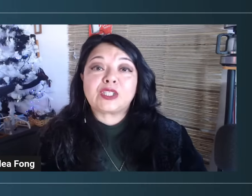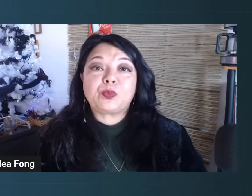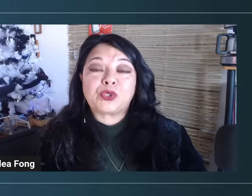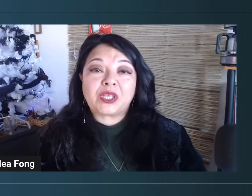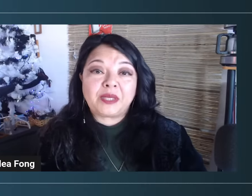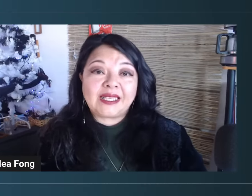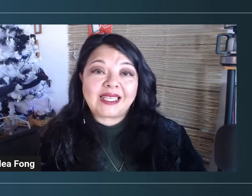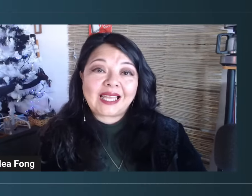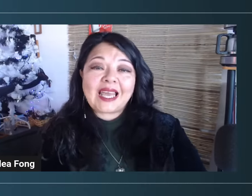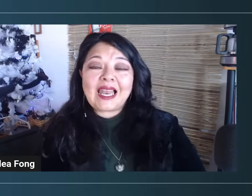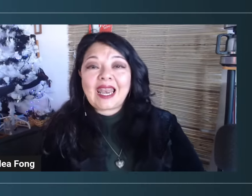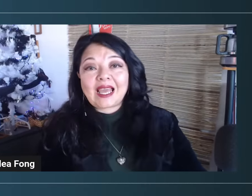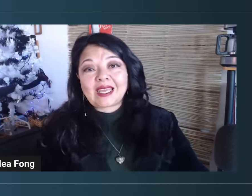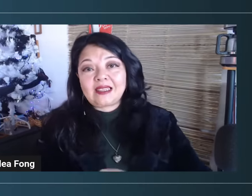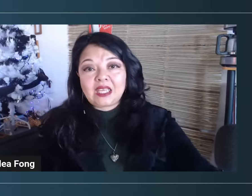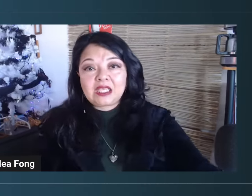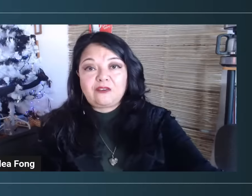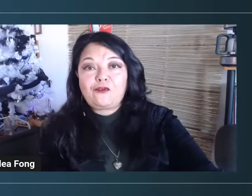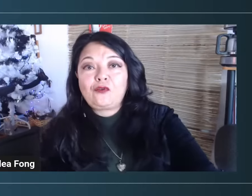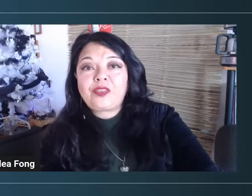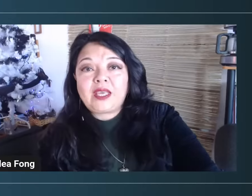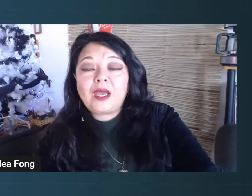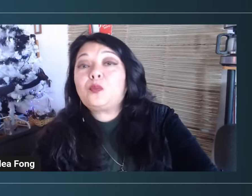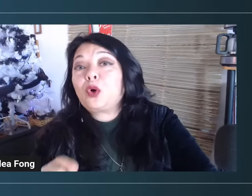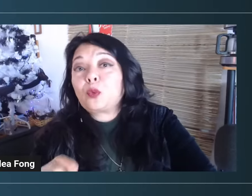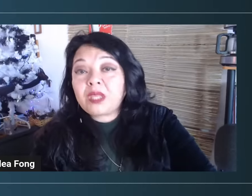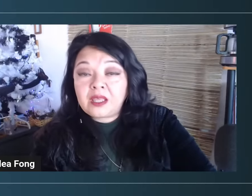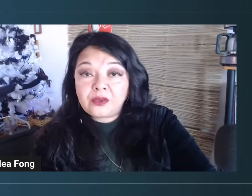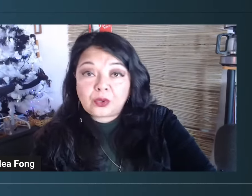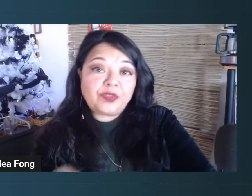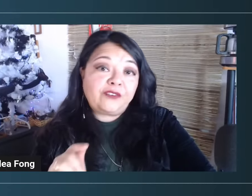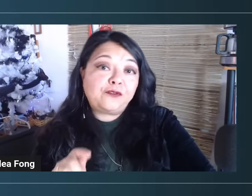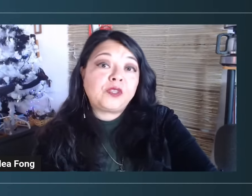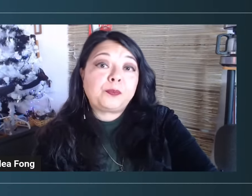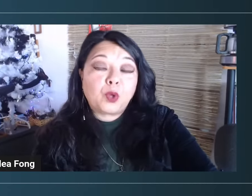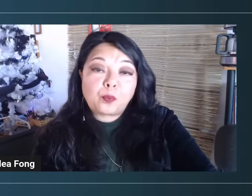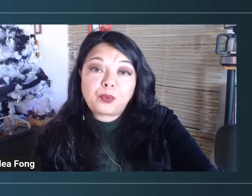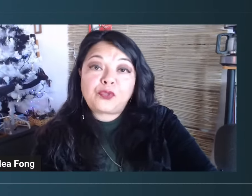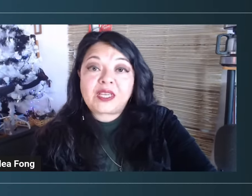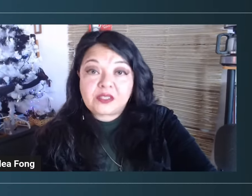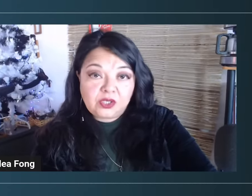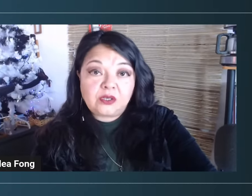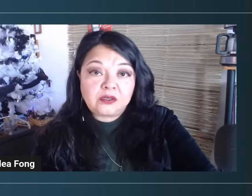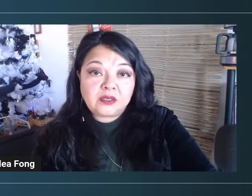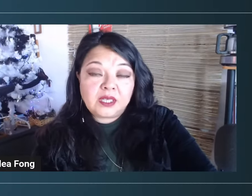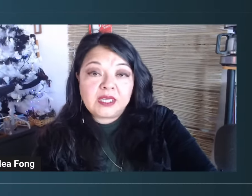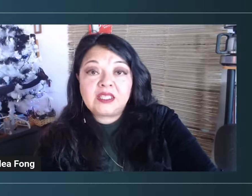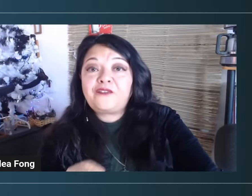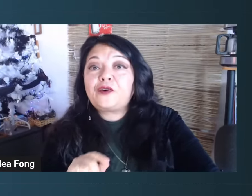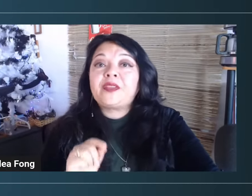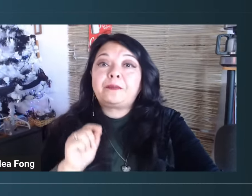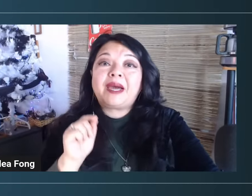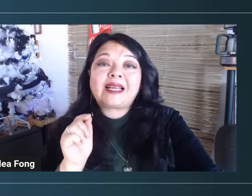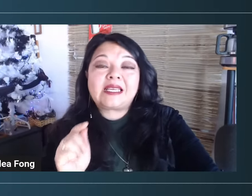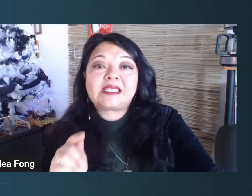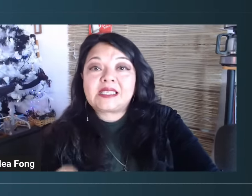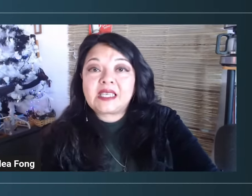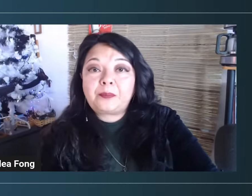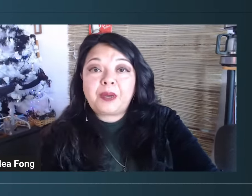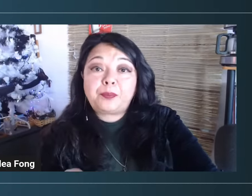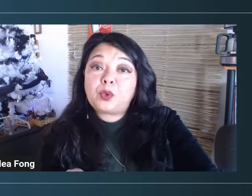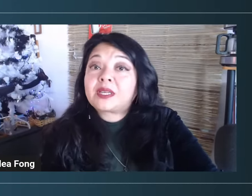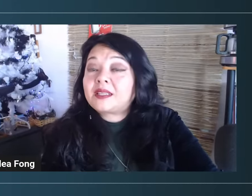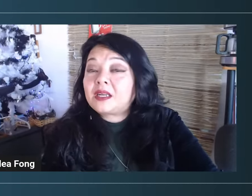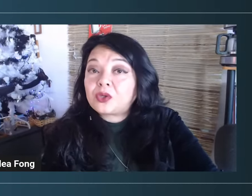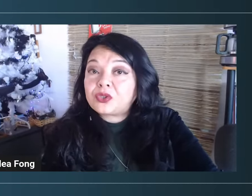la responsabilidad la gente difunde por miedo difunde por protección difunde para que se